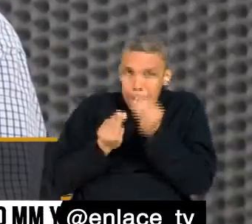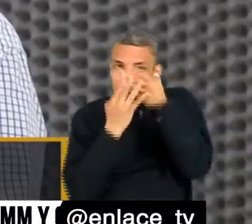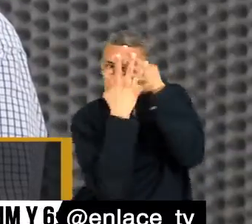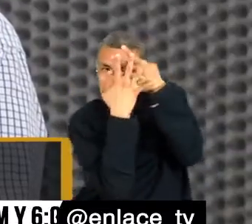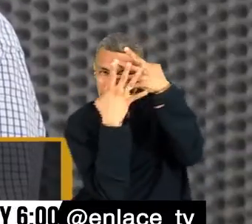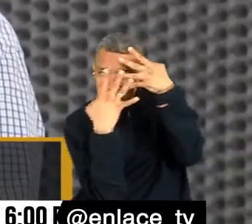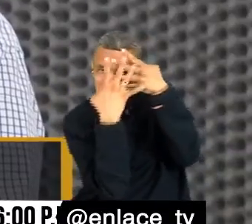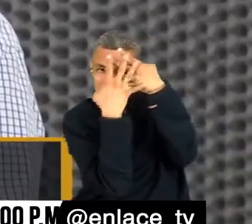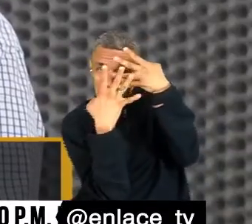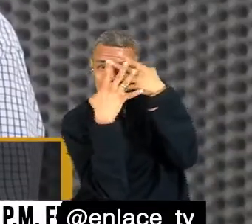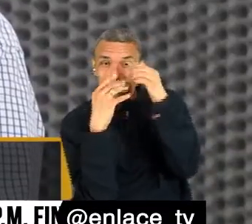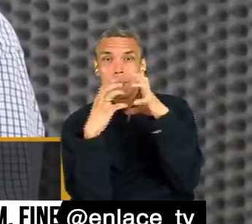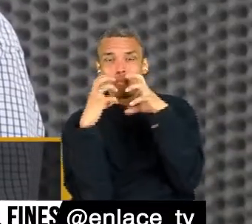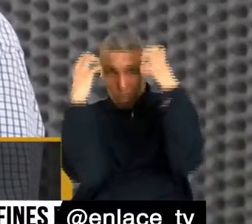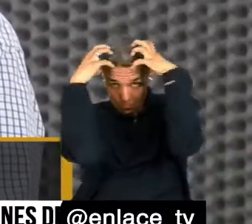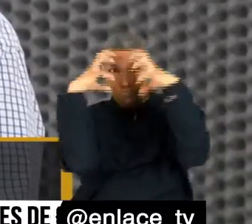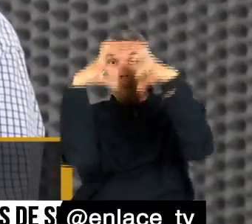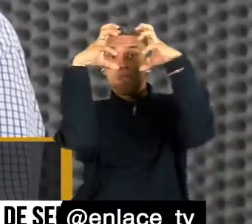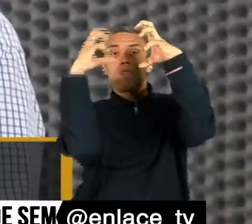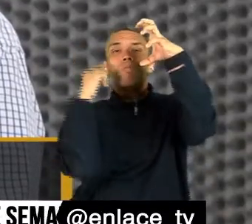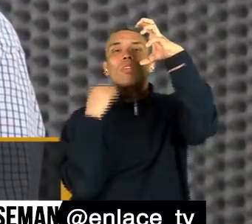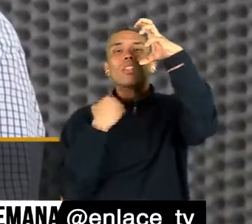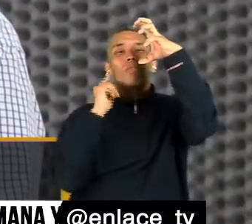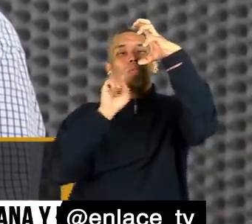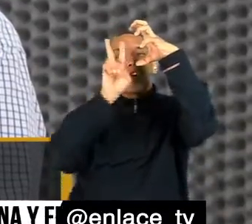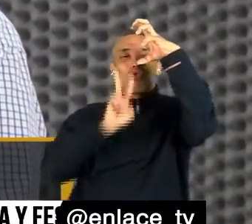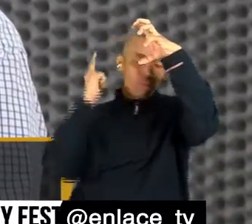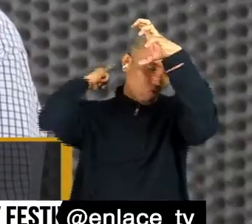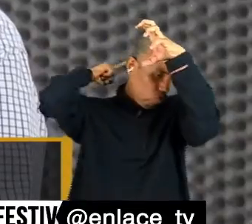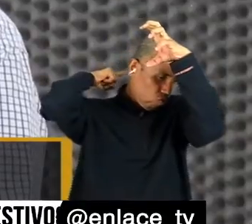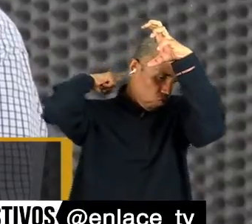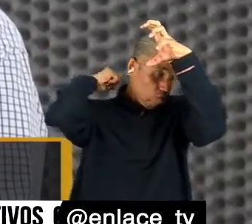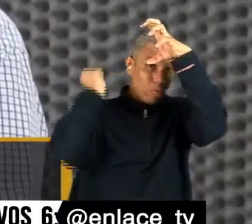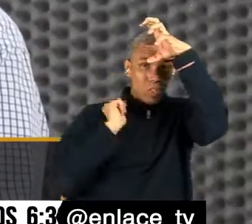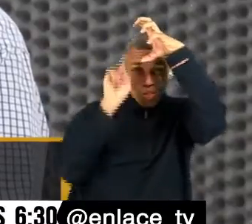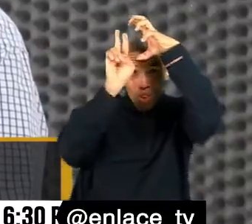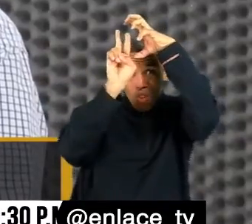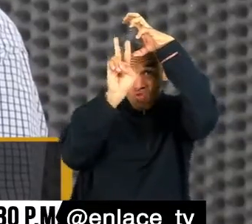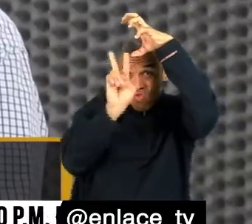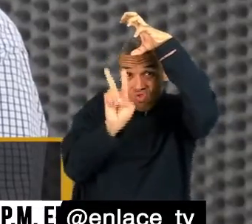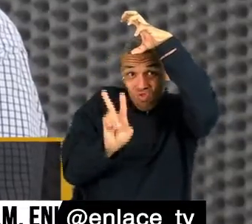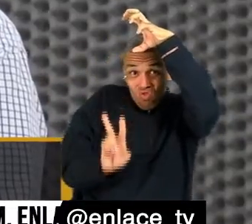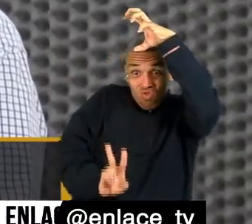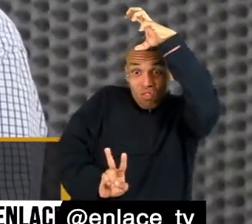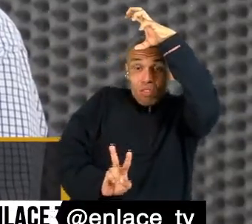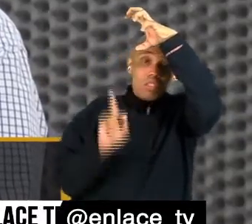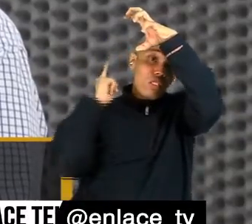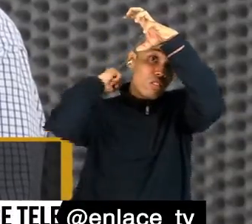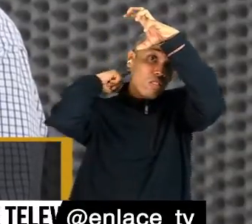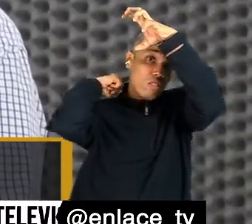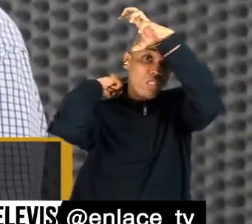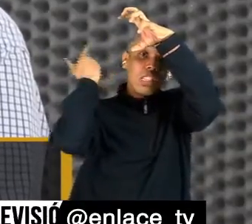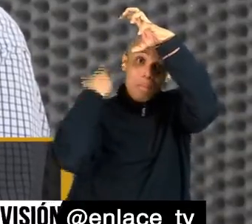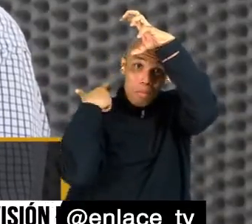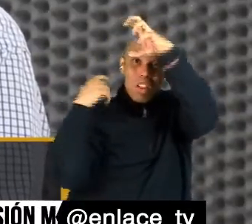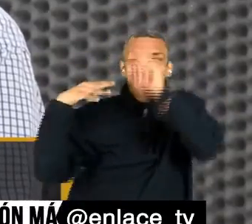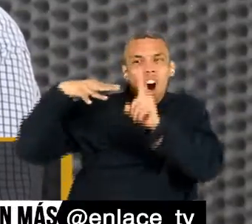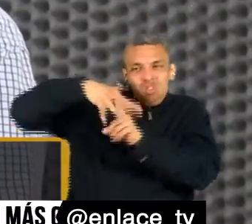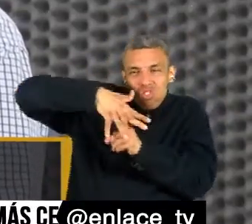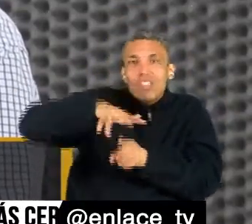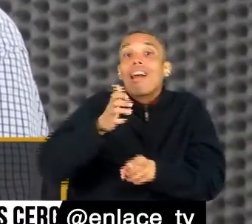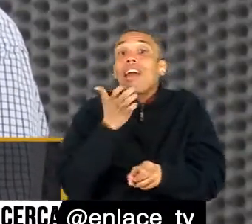espinal. Este caso es bastante delicado debido a que hay formas de contagio, como son el hablar de las